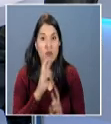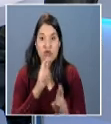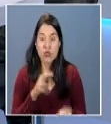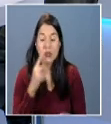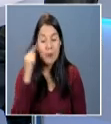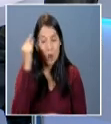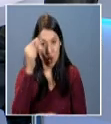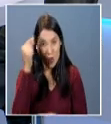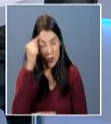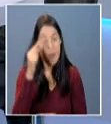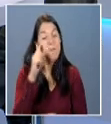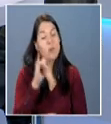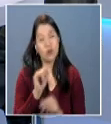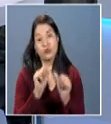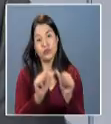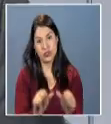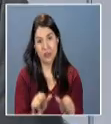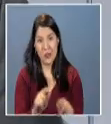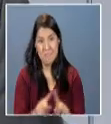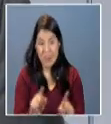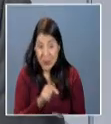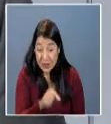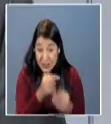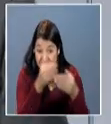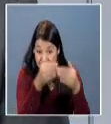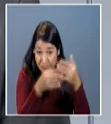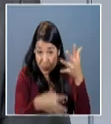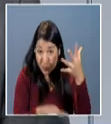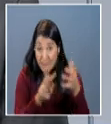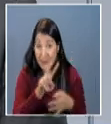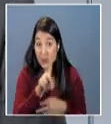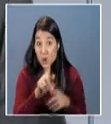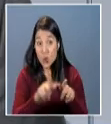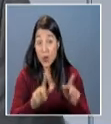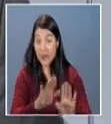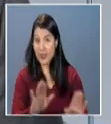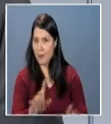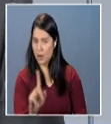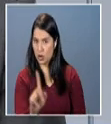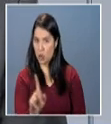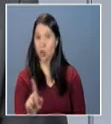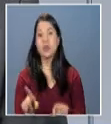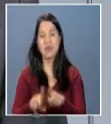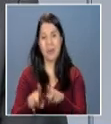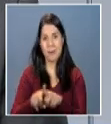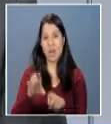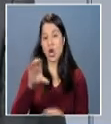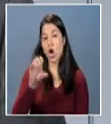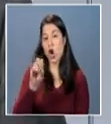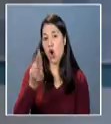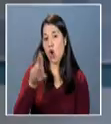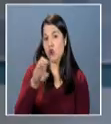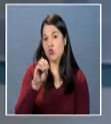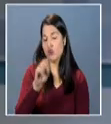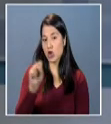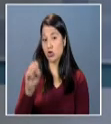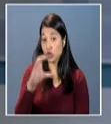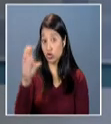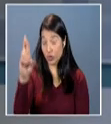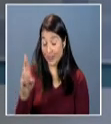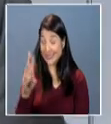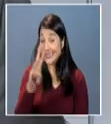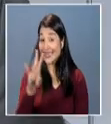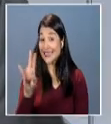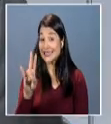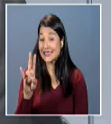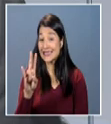es que en parte tenemos esta situación. Pero estos 21 lugares que he mencionado no son los únicos. Correos de Costa Rica también sacó una lista de 76 lugares que